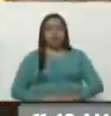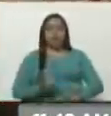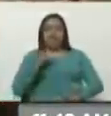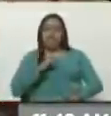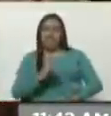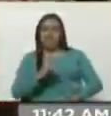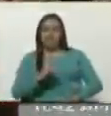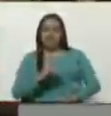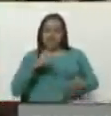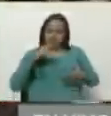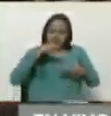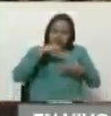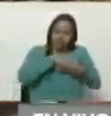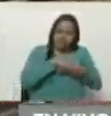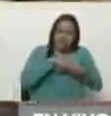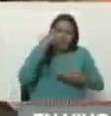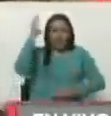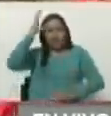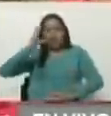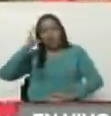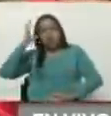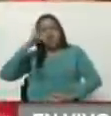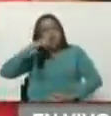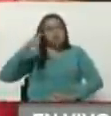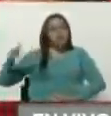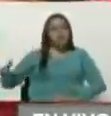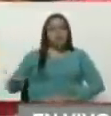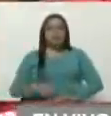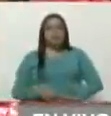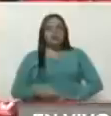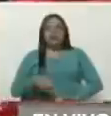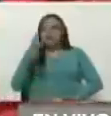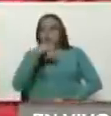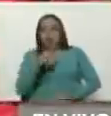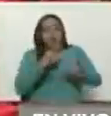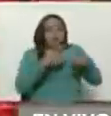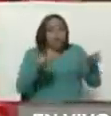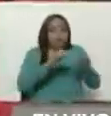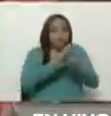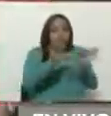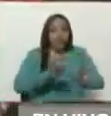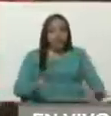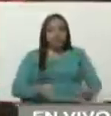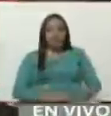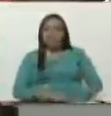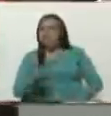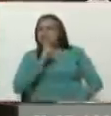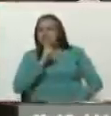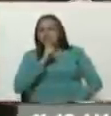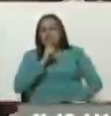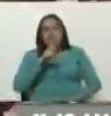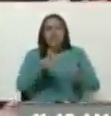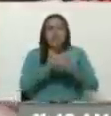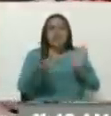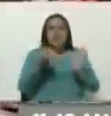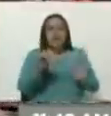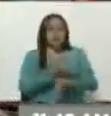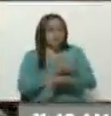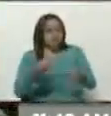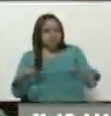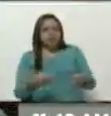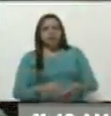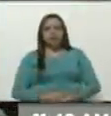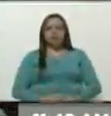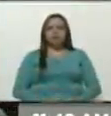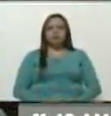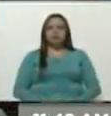arraigado dentro de la conciencia popular, actuar de otra forma, es muy dificultoso que esas leyes tengan éxito,